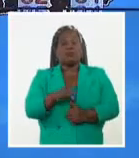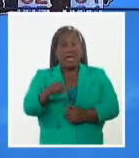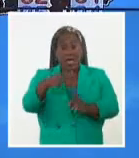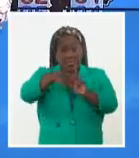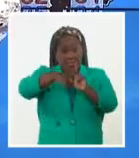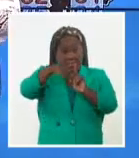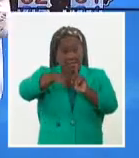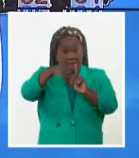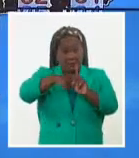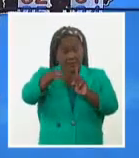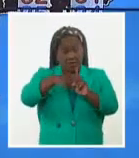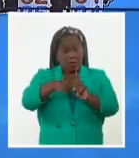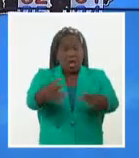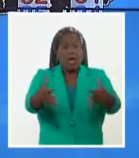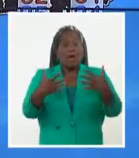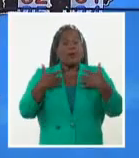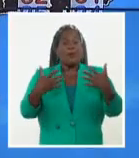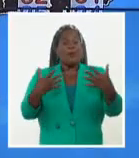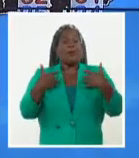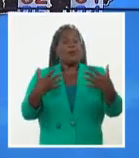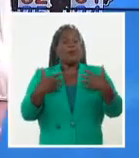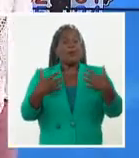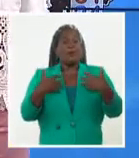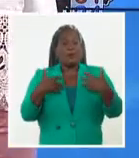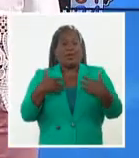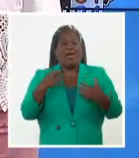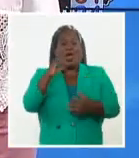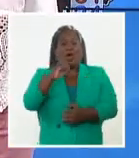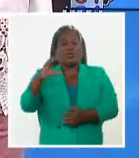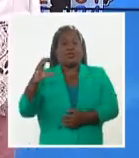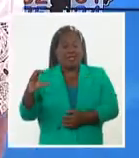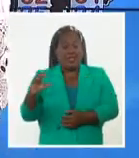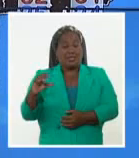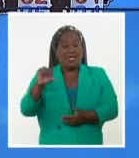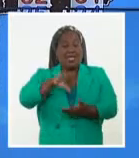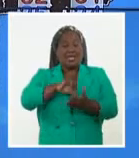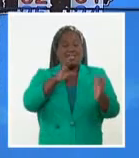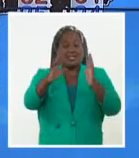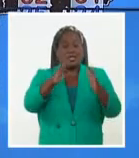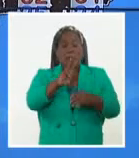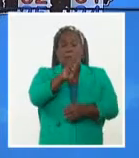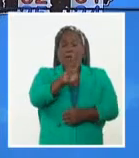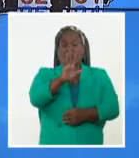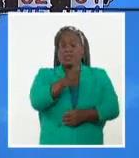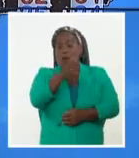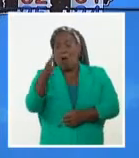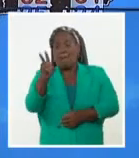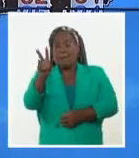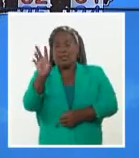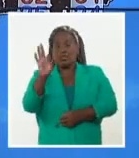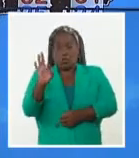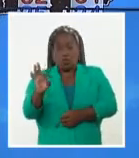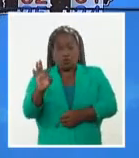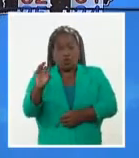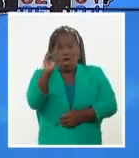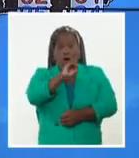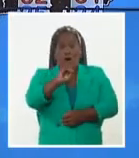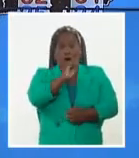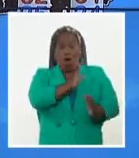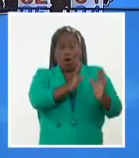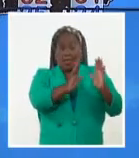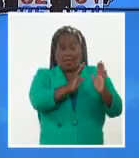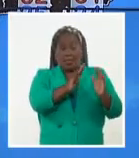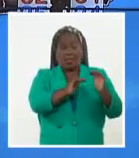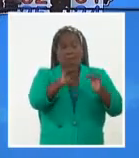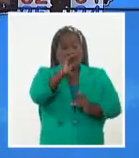por su parte, se mantienen frescas, sobre todo en occidente y centro, 25, 28 grados Celsius, superiores en las provincias orientales, estarán entre